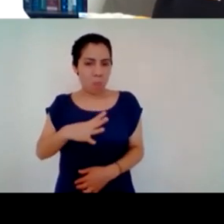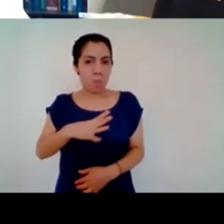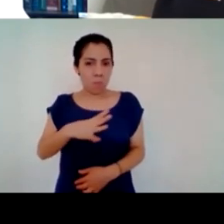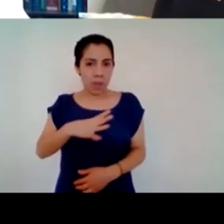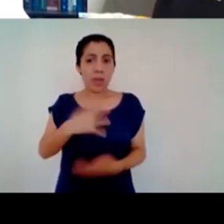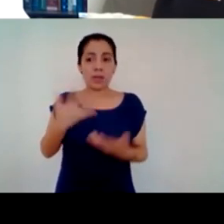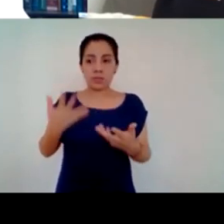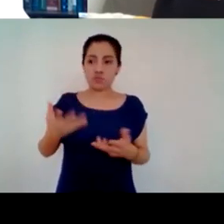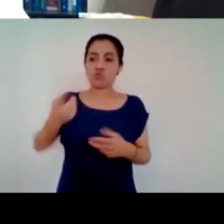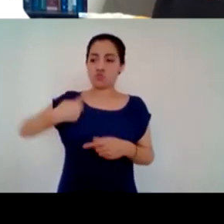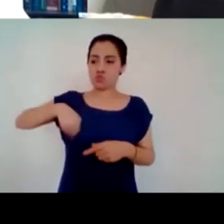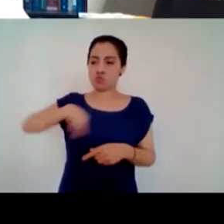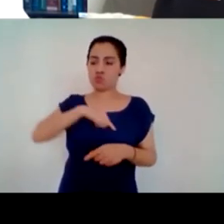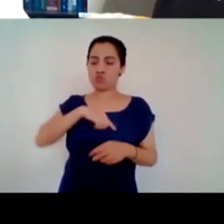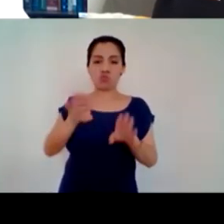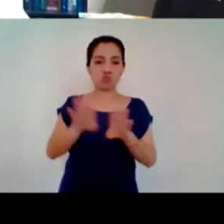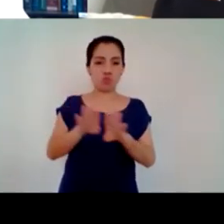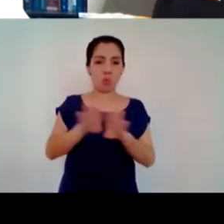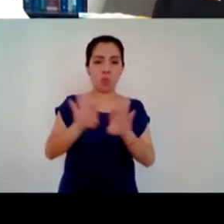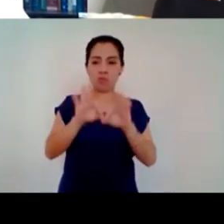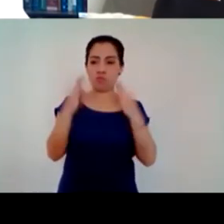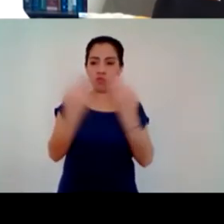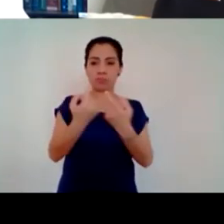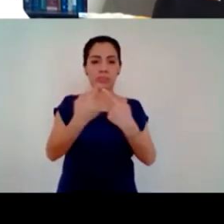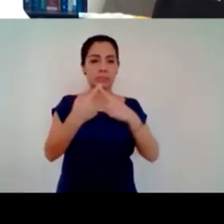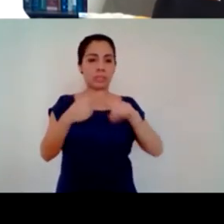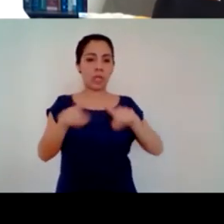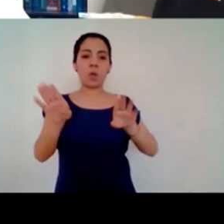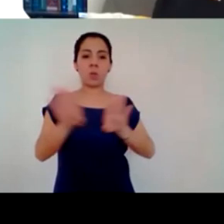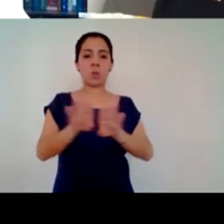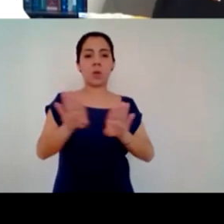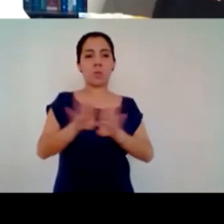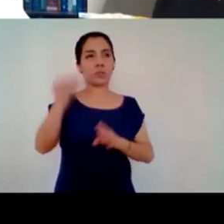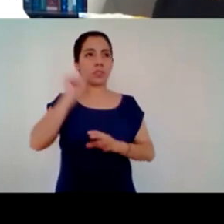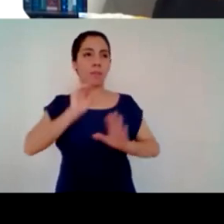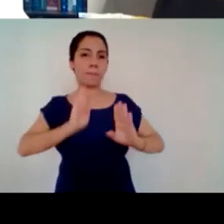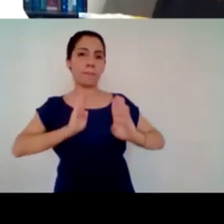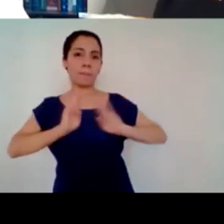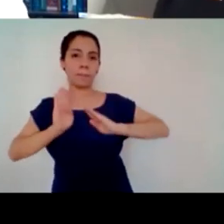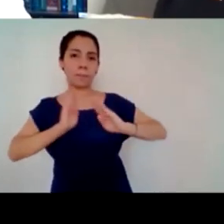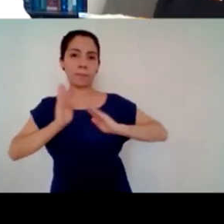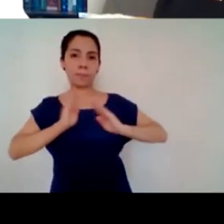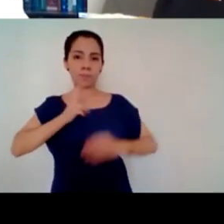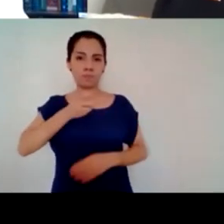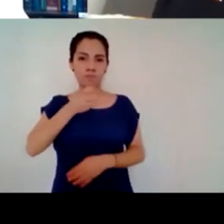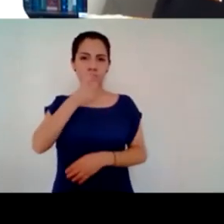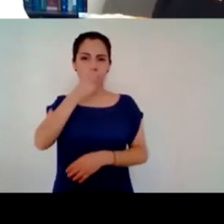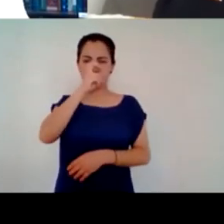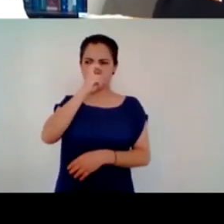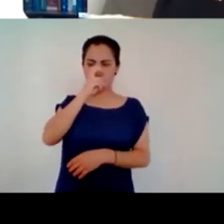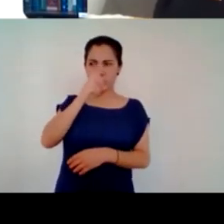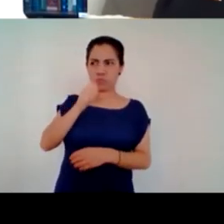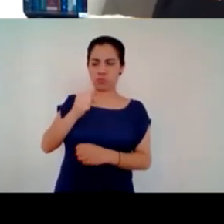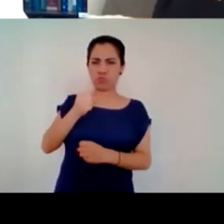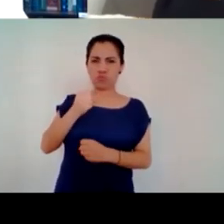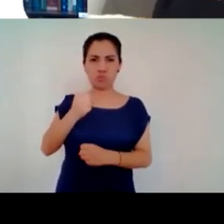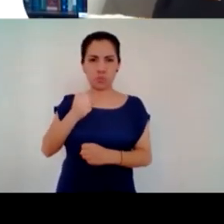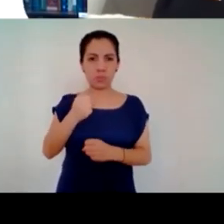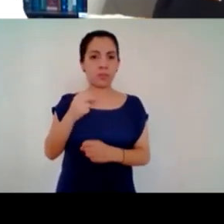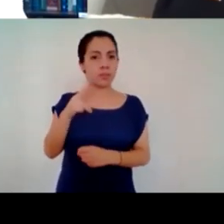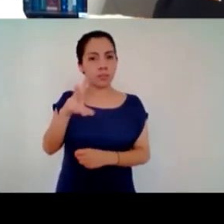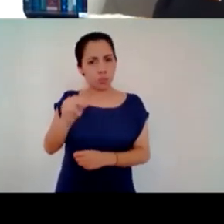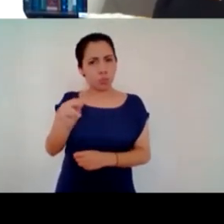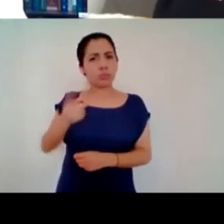cuestiones no militarizadas, no punitivas siempre, sí tenemos la oportunidad de modificar la vida de